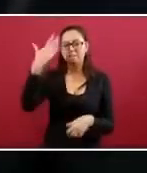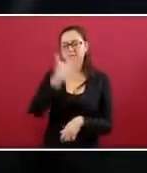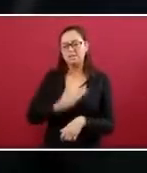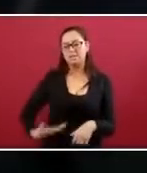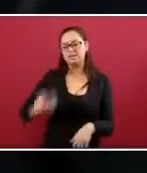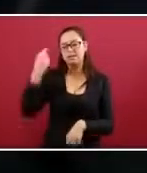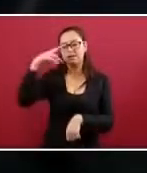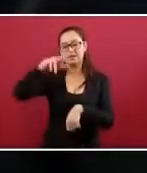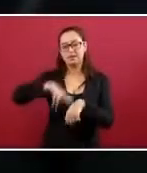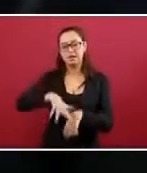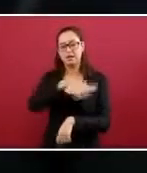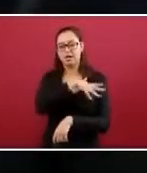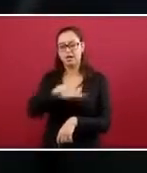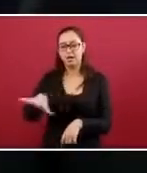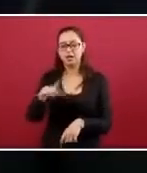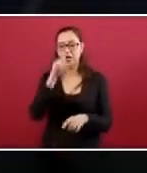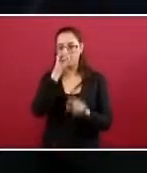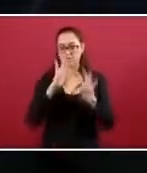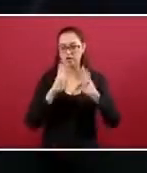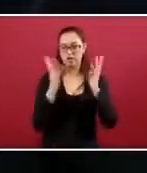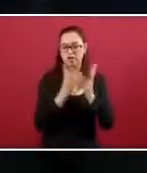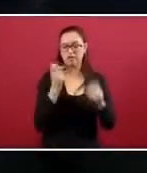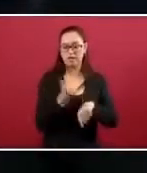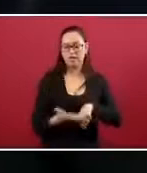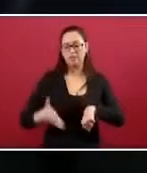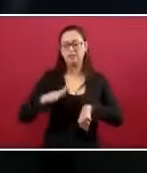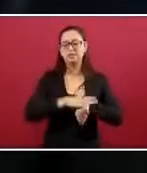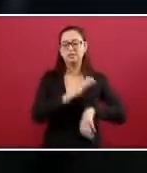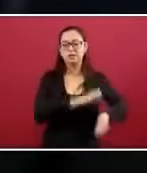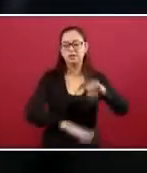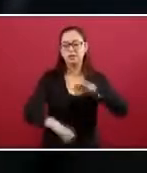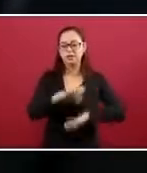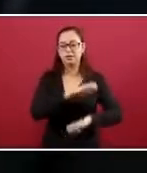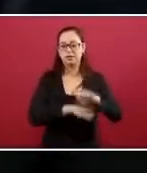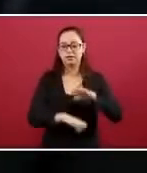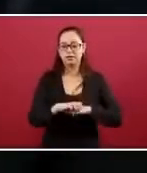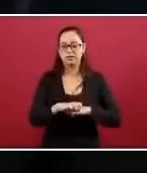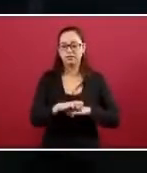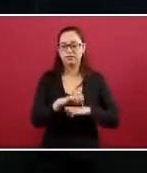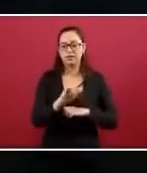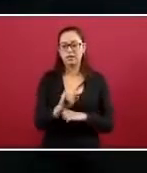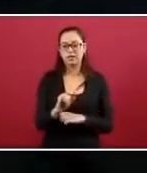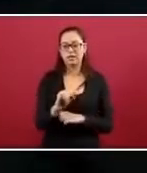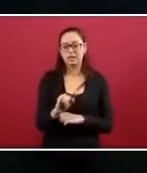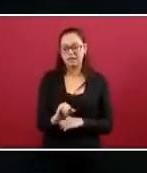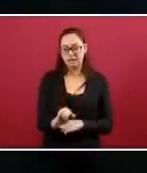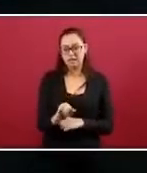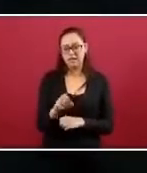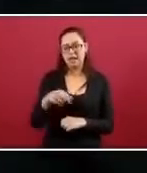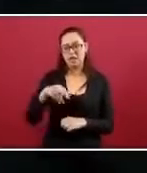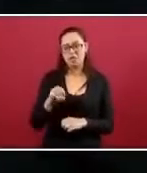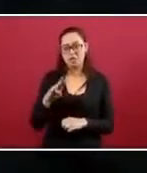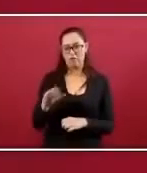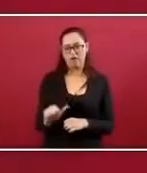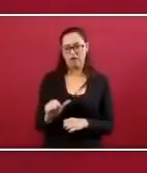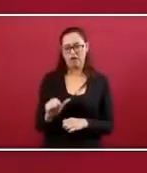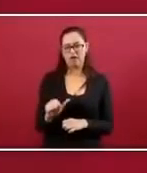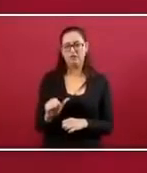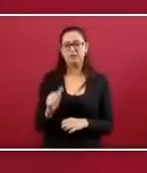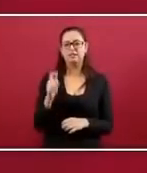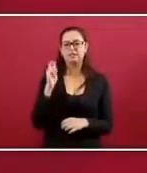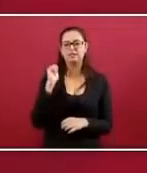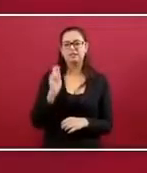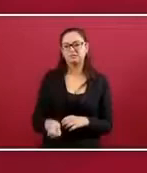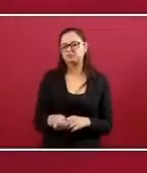y felipe calderón que participaron en la etapa de destrucción de la empresa con negocios o como trabajadores de